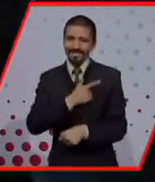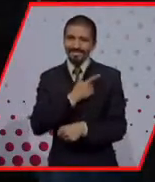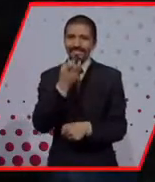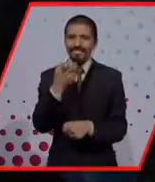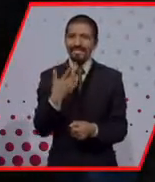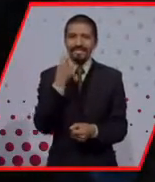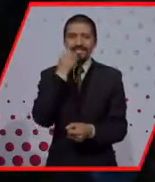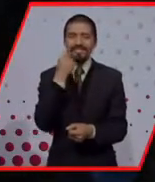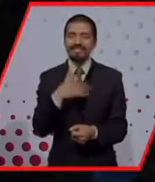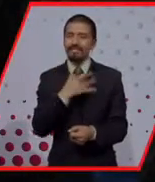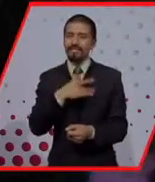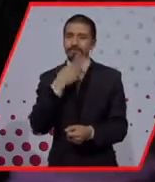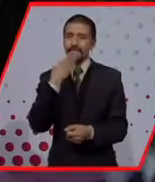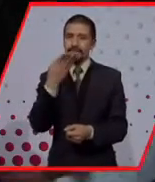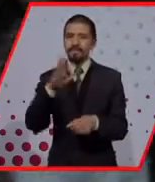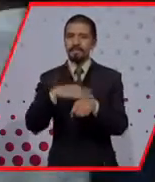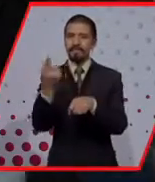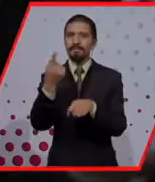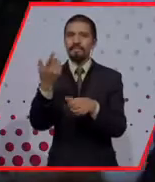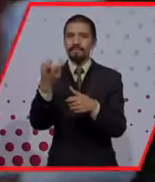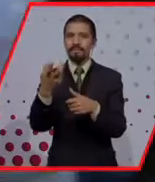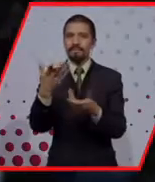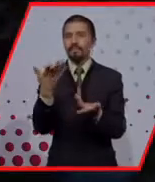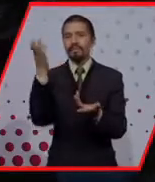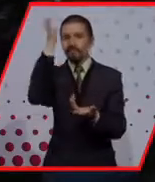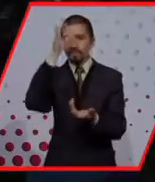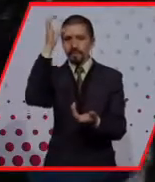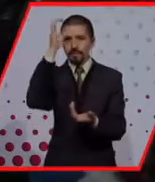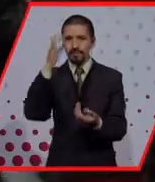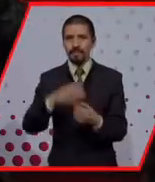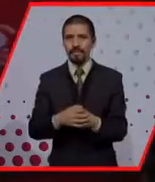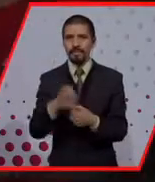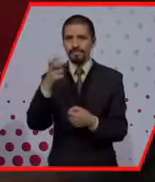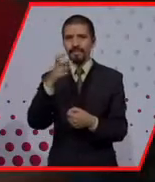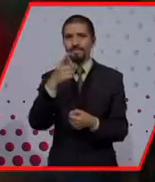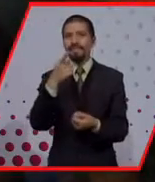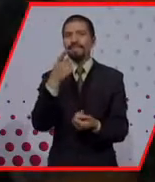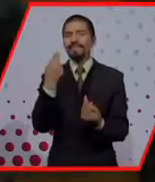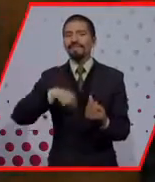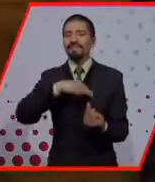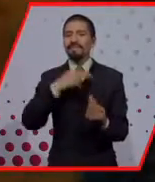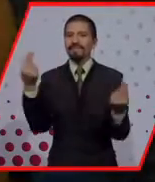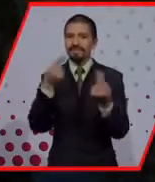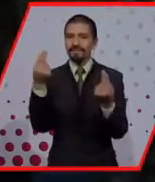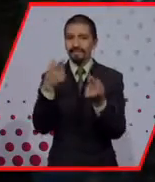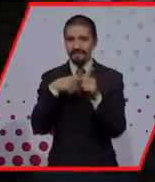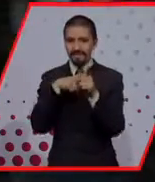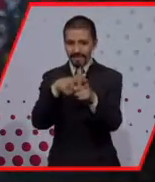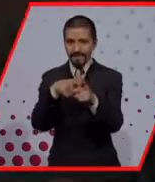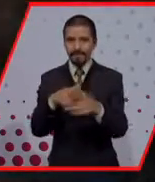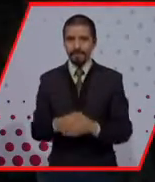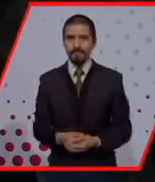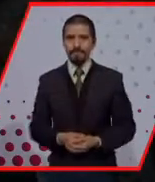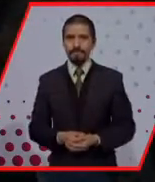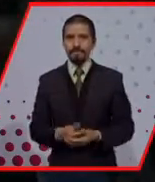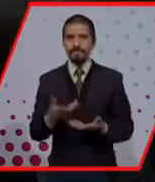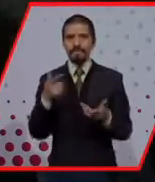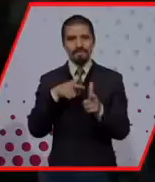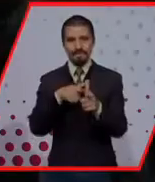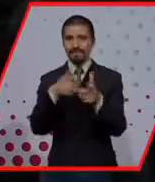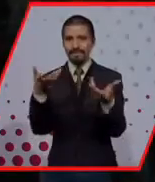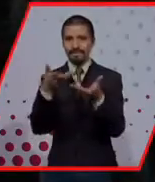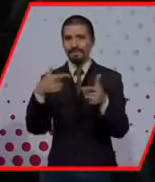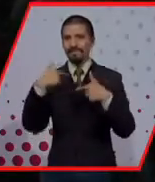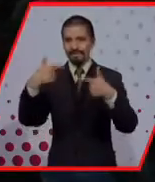bien porque nuestra cultura que nosotros debemos continuar con ella y así seguir de